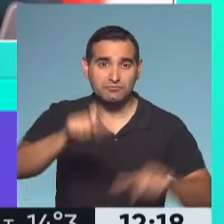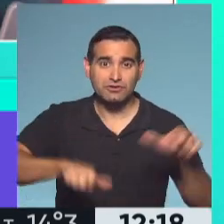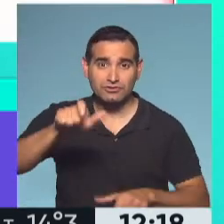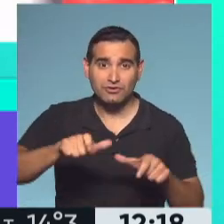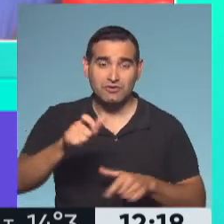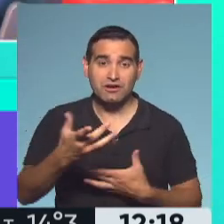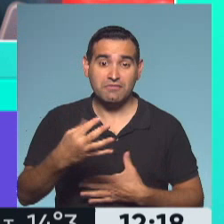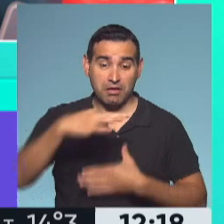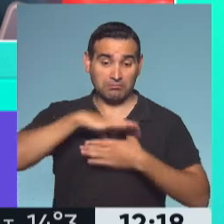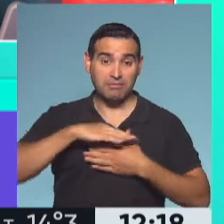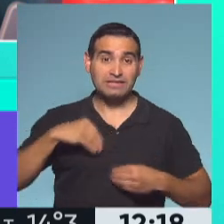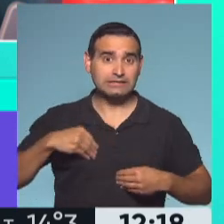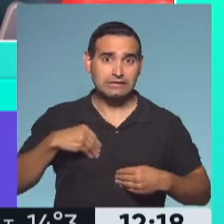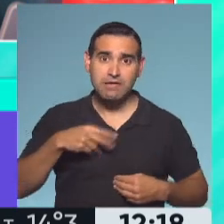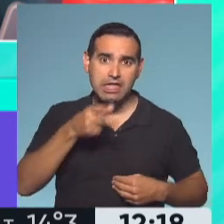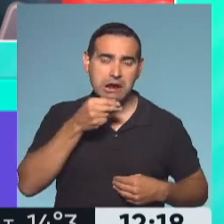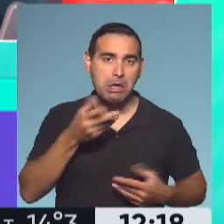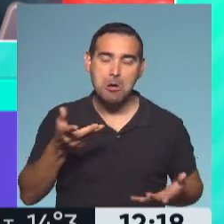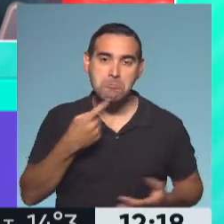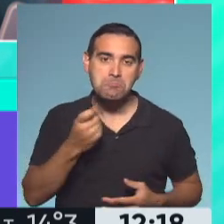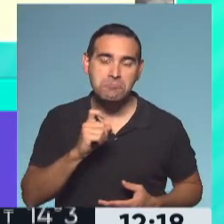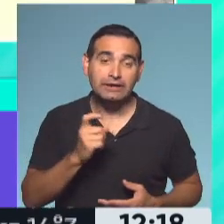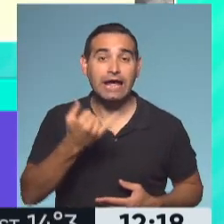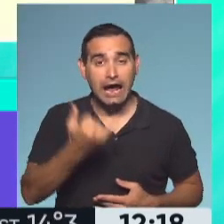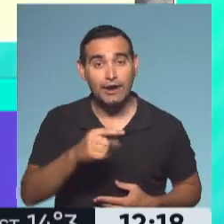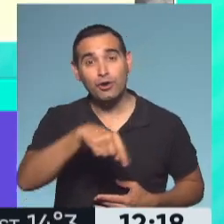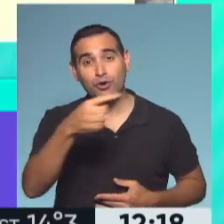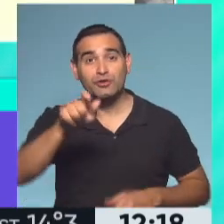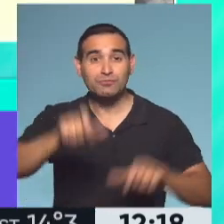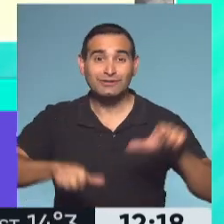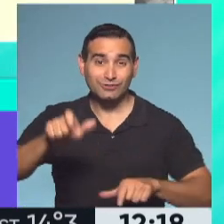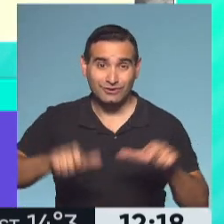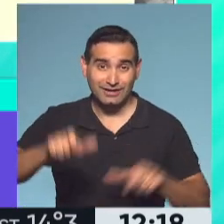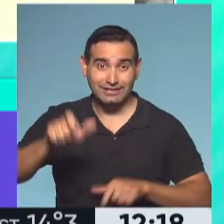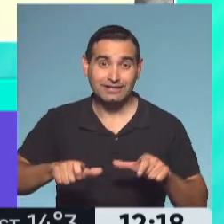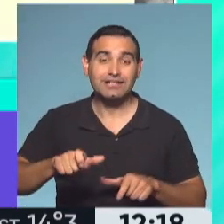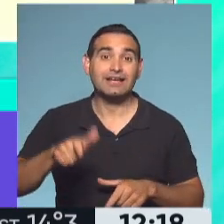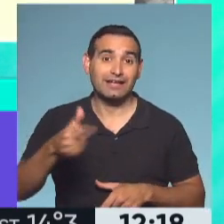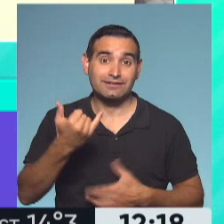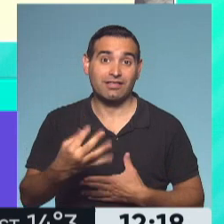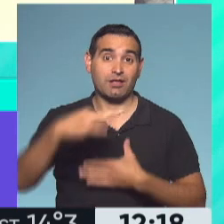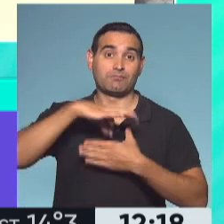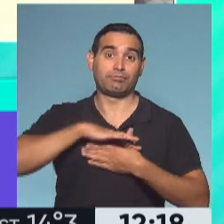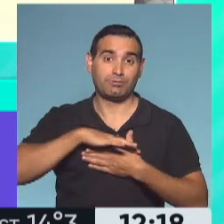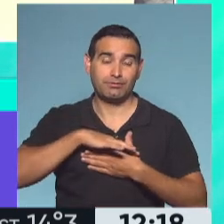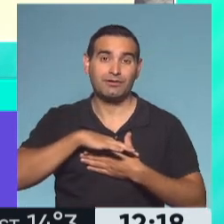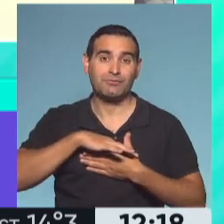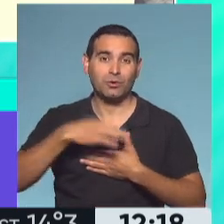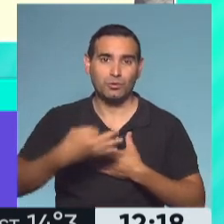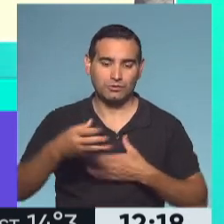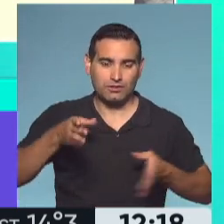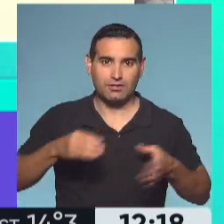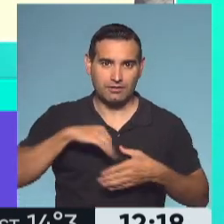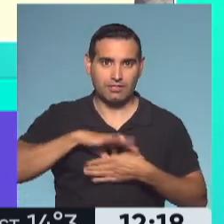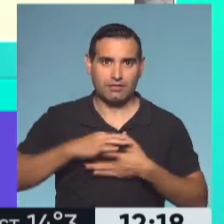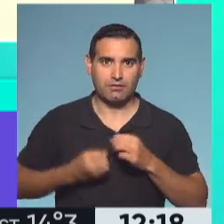infecciones asintomáticas. Y por otro lado tenés también aquellos individuos que se hayan infectado y estén en el periodo de